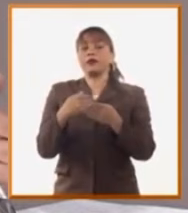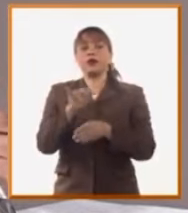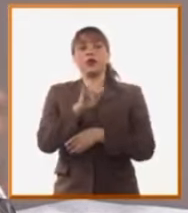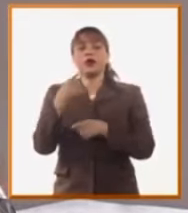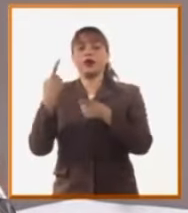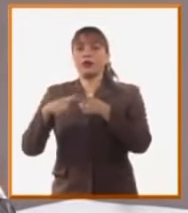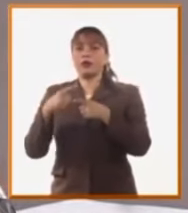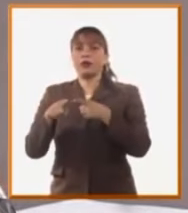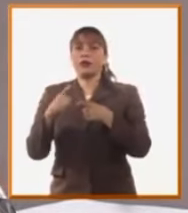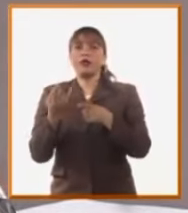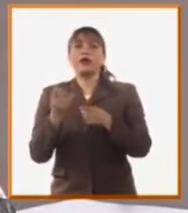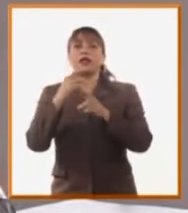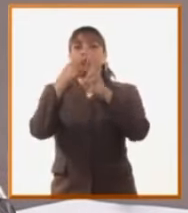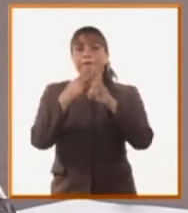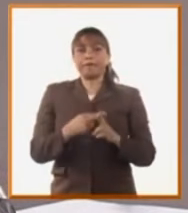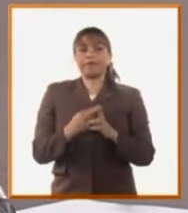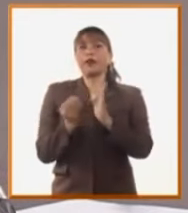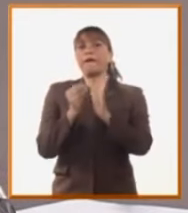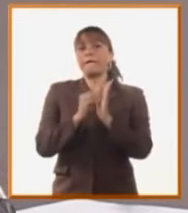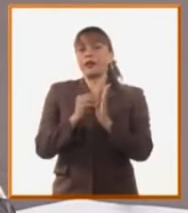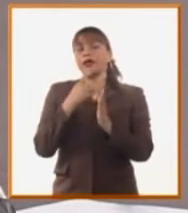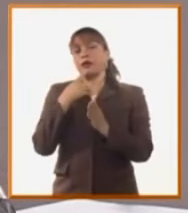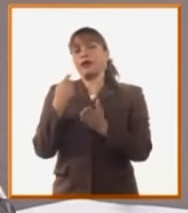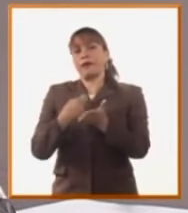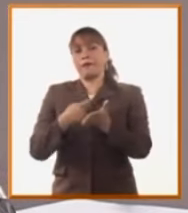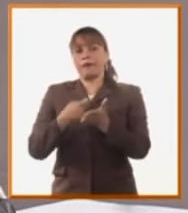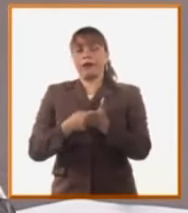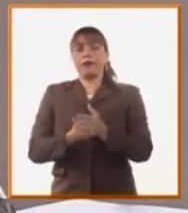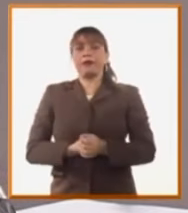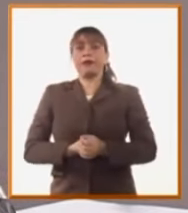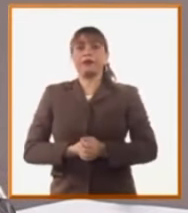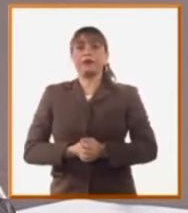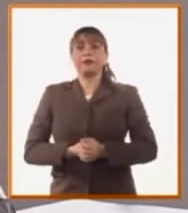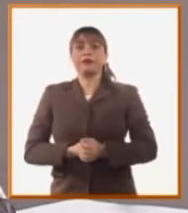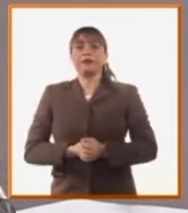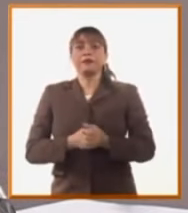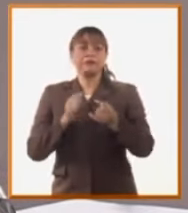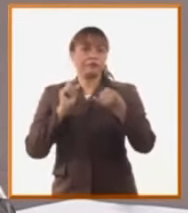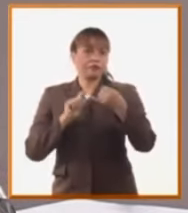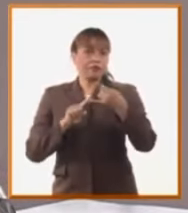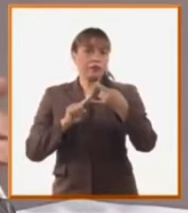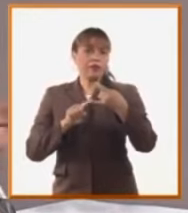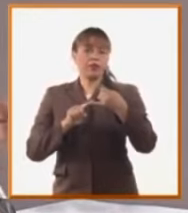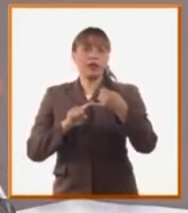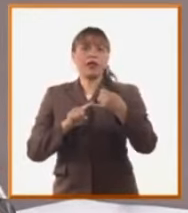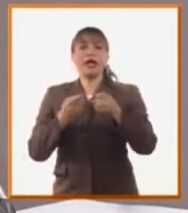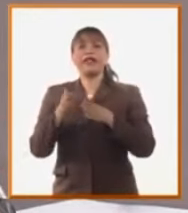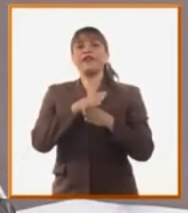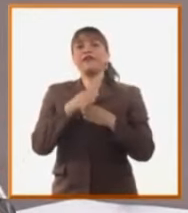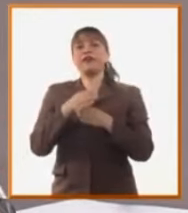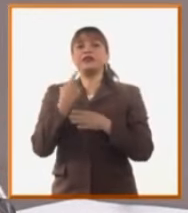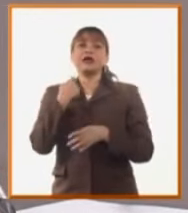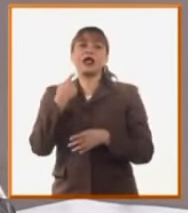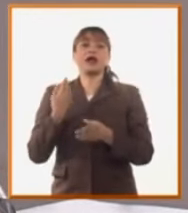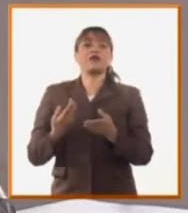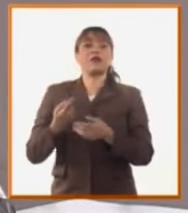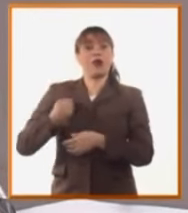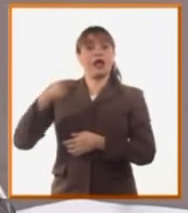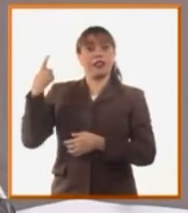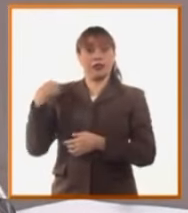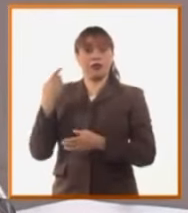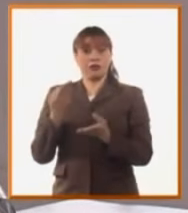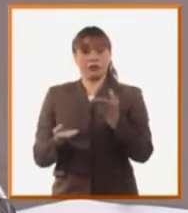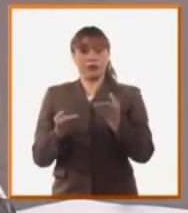económico o sea aplican la escala y y lo apuestan Y por último señalar que a diferencia del año anterior donde el